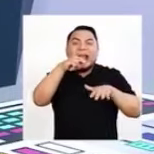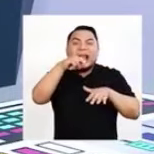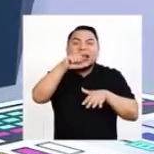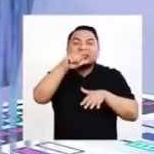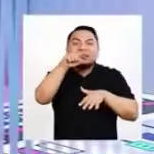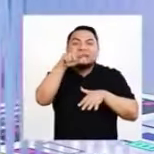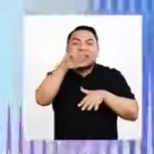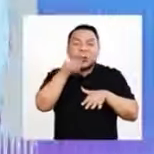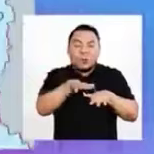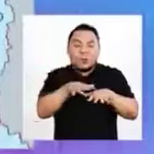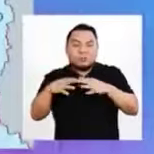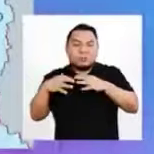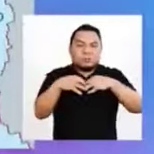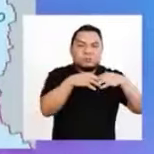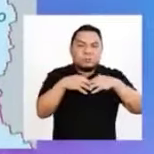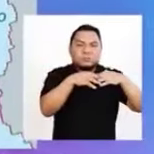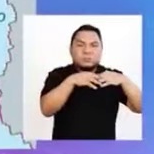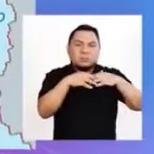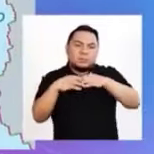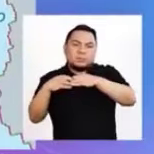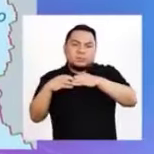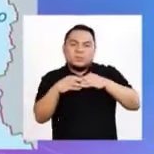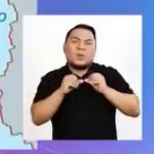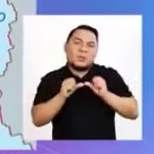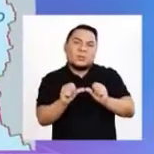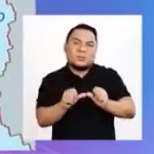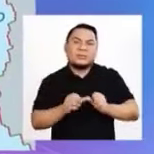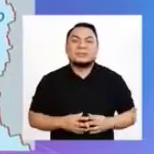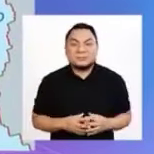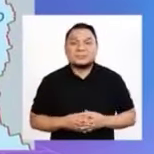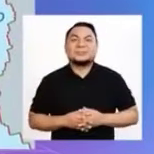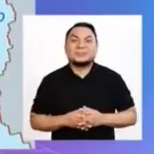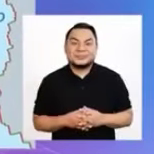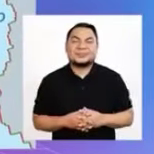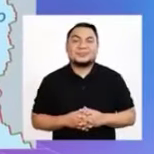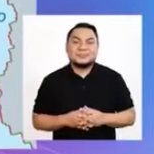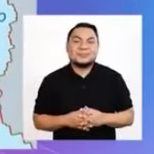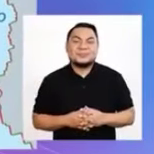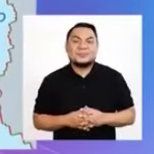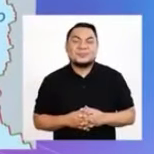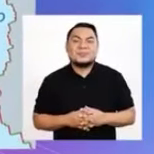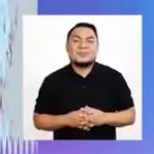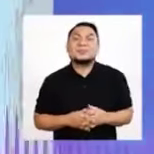de Nazca, que se mueve constantemente.